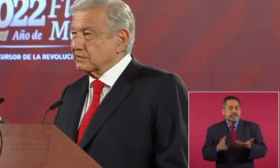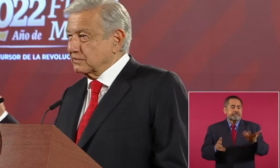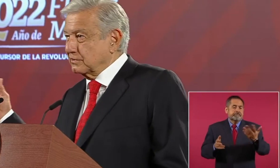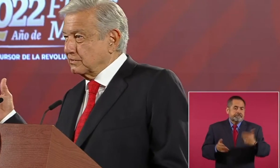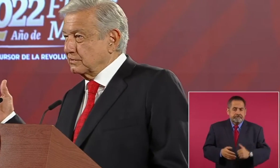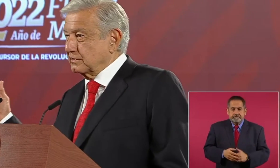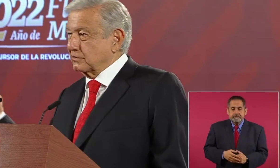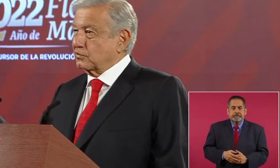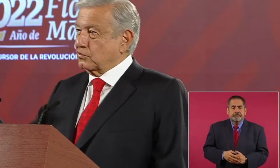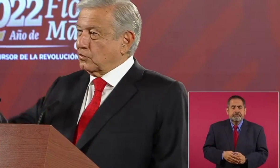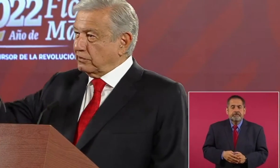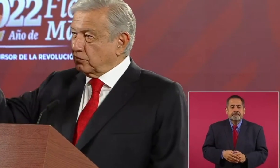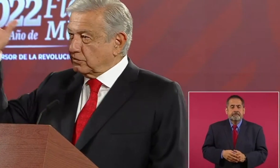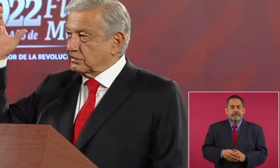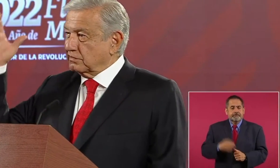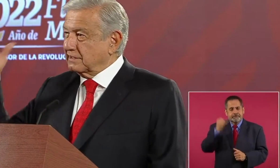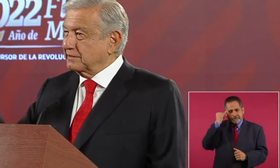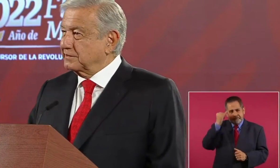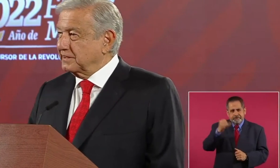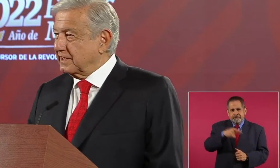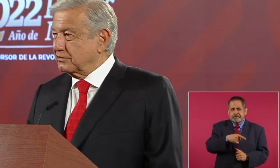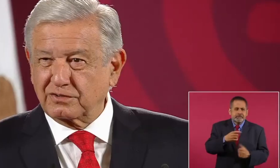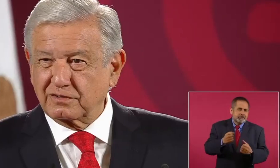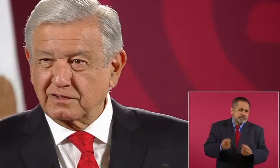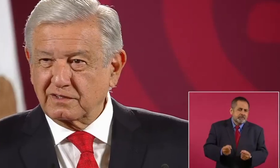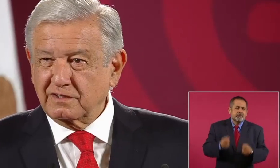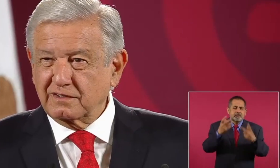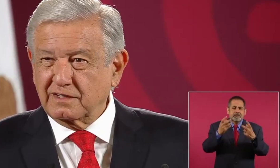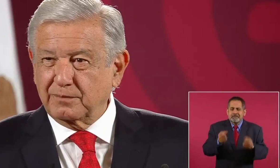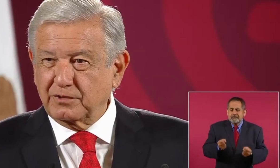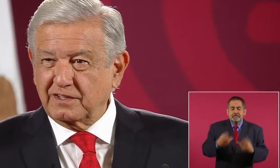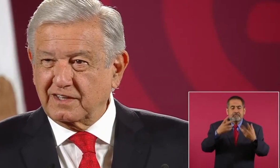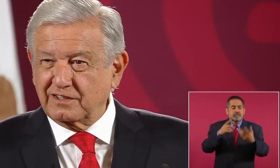La verdad es que desconozco, pero sí tiene su alcance.